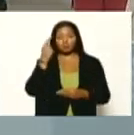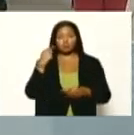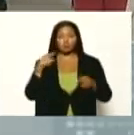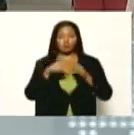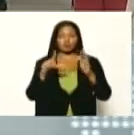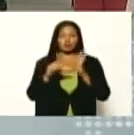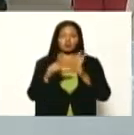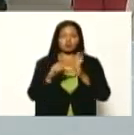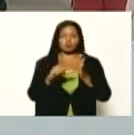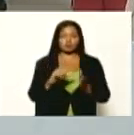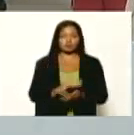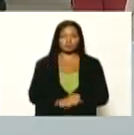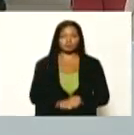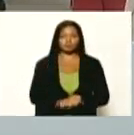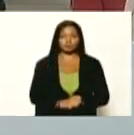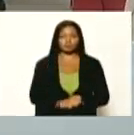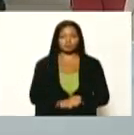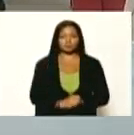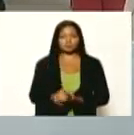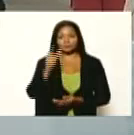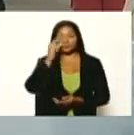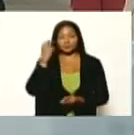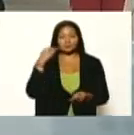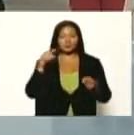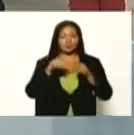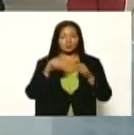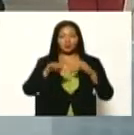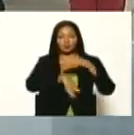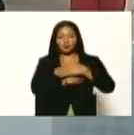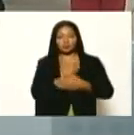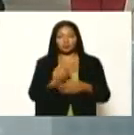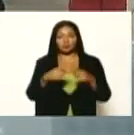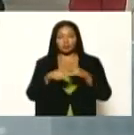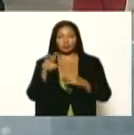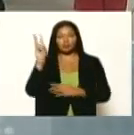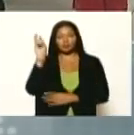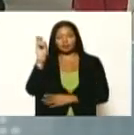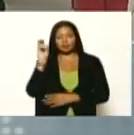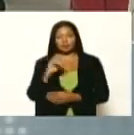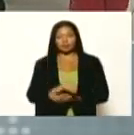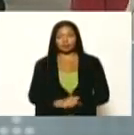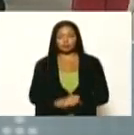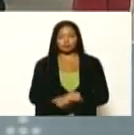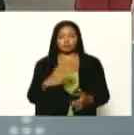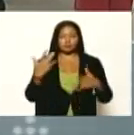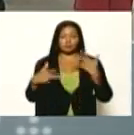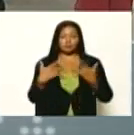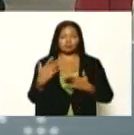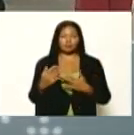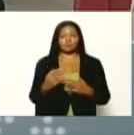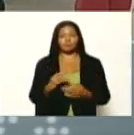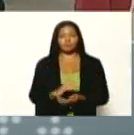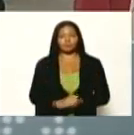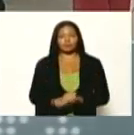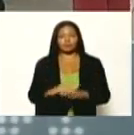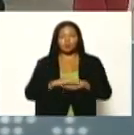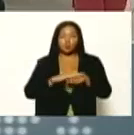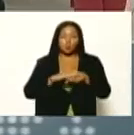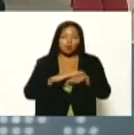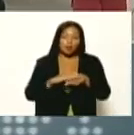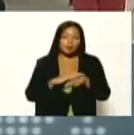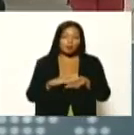liceos, con la muchachada de los liceos y de las universidades el viernes, en un acto, el viernes o el jueves.